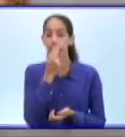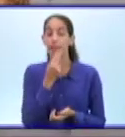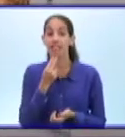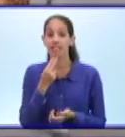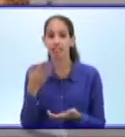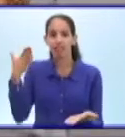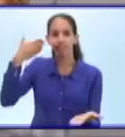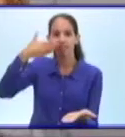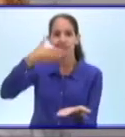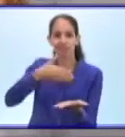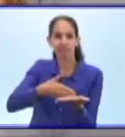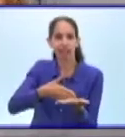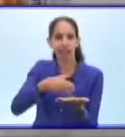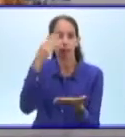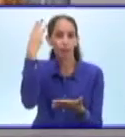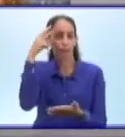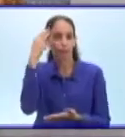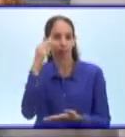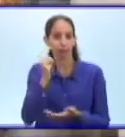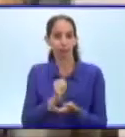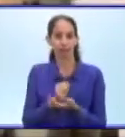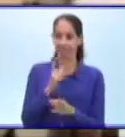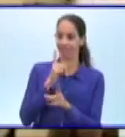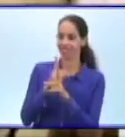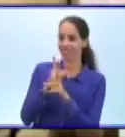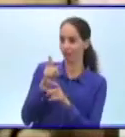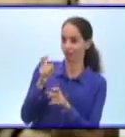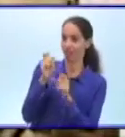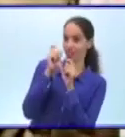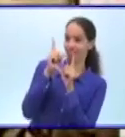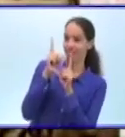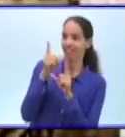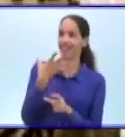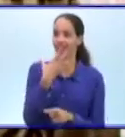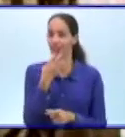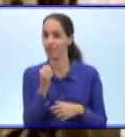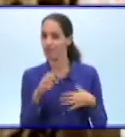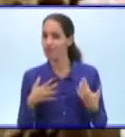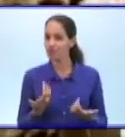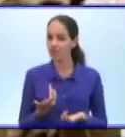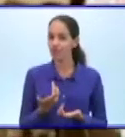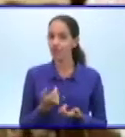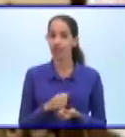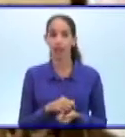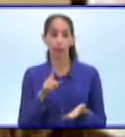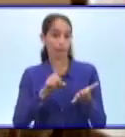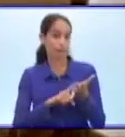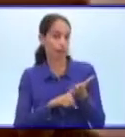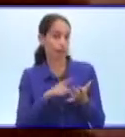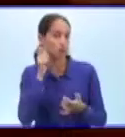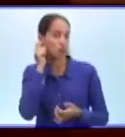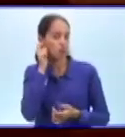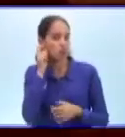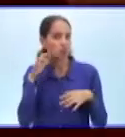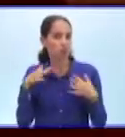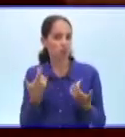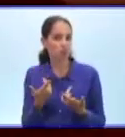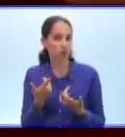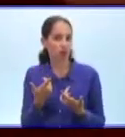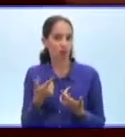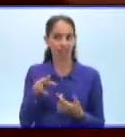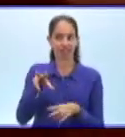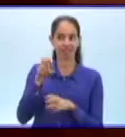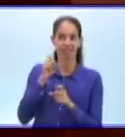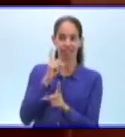desde 1871. El padre de Carmen conoció al joven en un torneo de ajedrez y lo invitó a su casa. Desde entonces